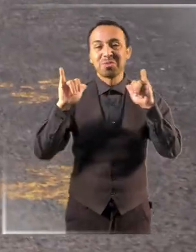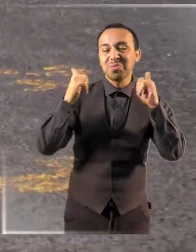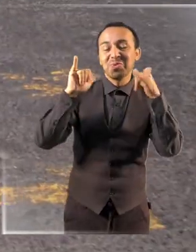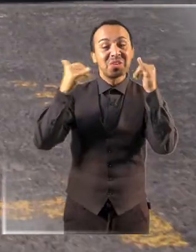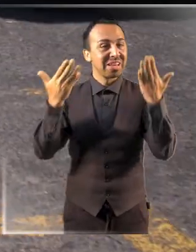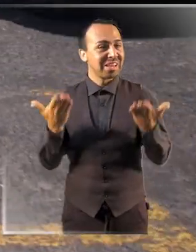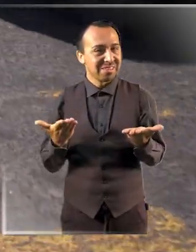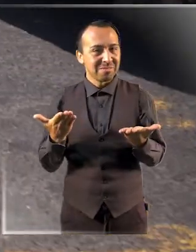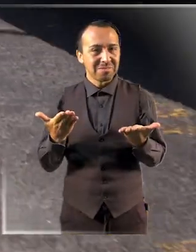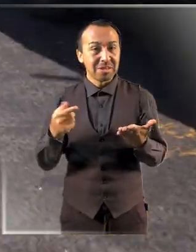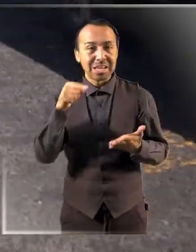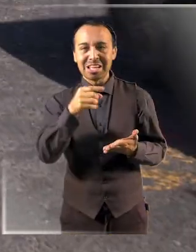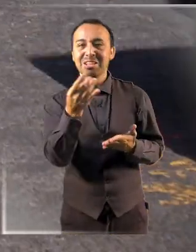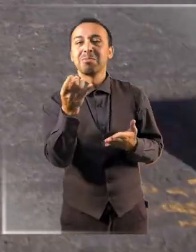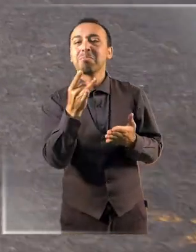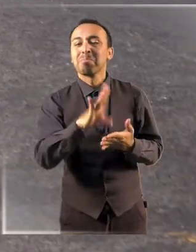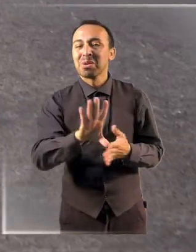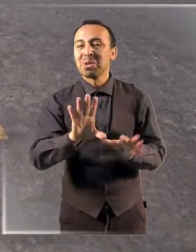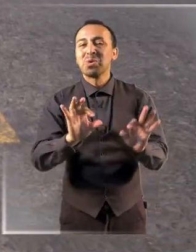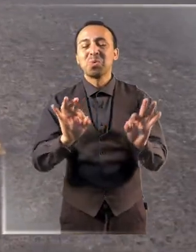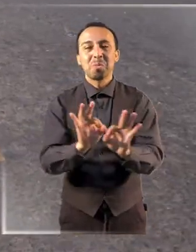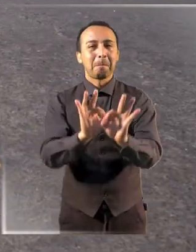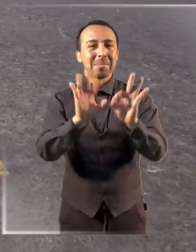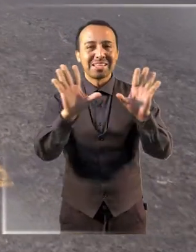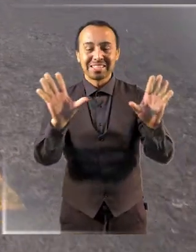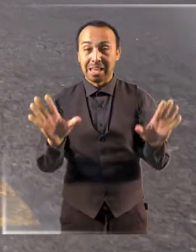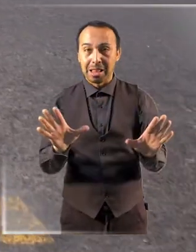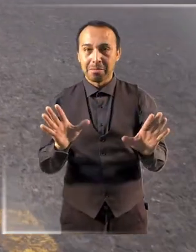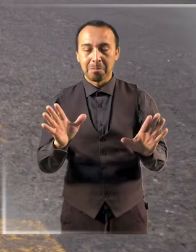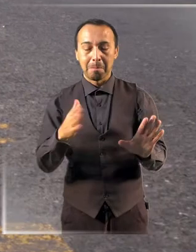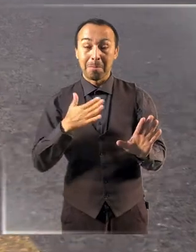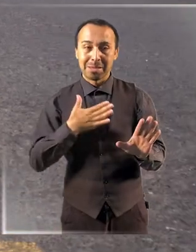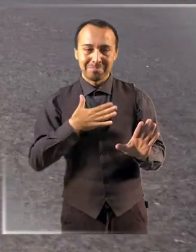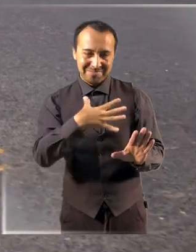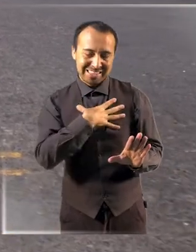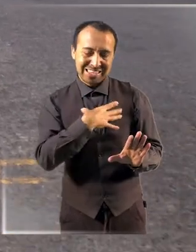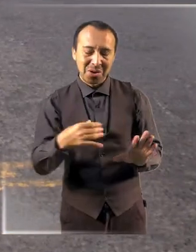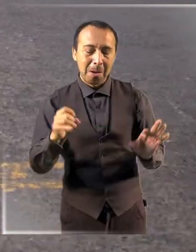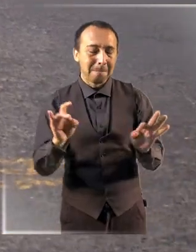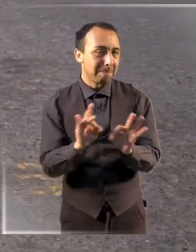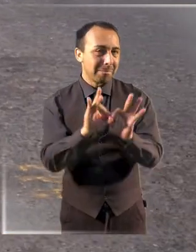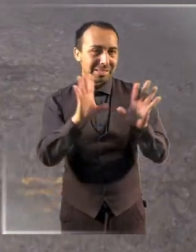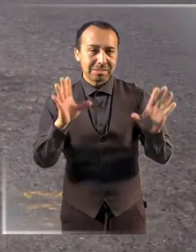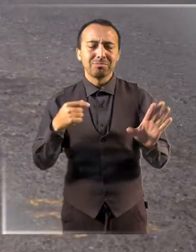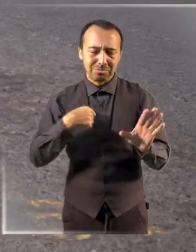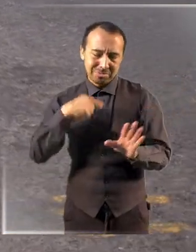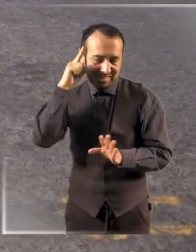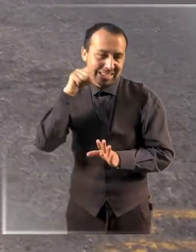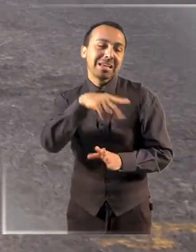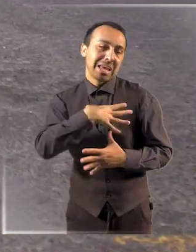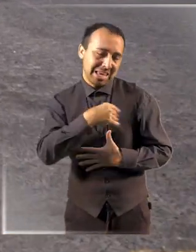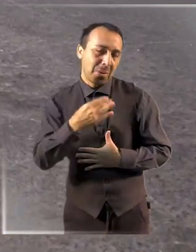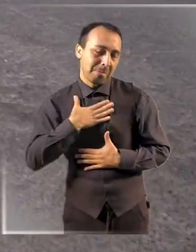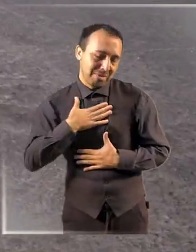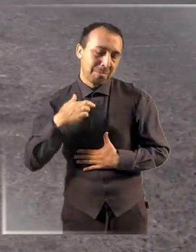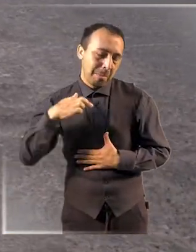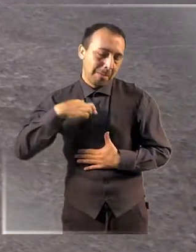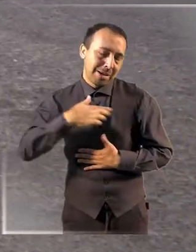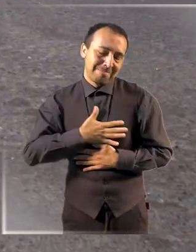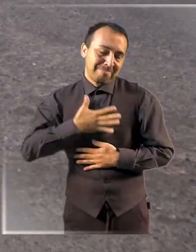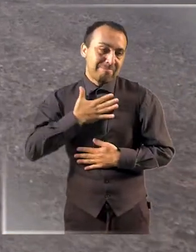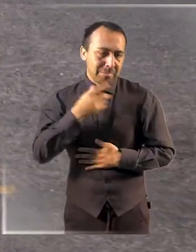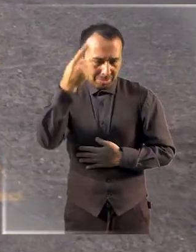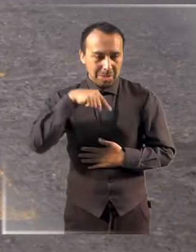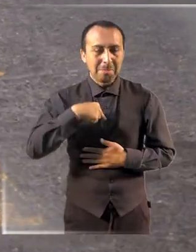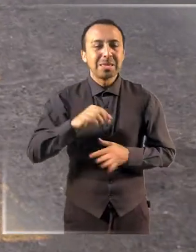porque él es único, yo te digo, él es único, yo. Para mí él es único. Yo sé que hablo como papá, pero para mí